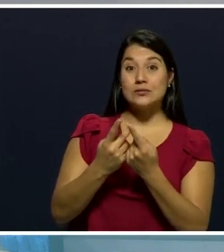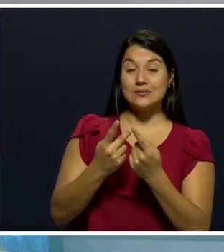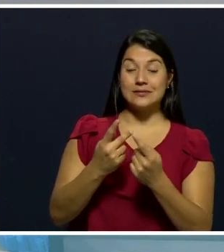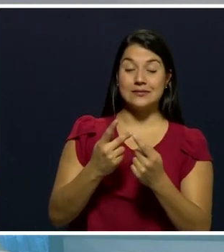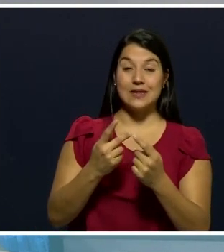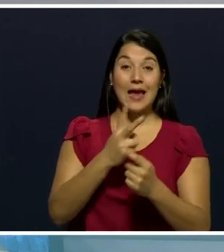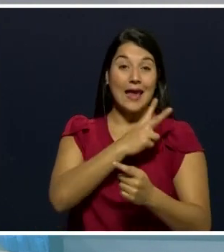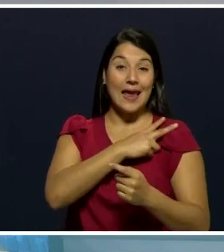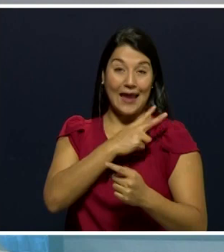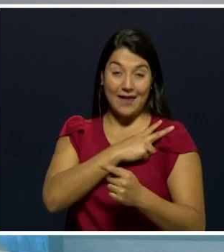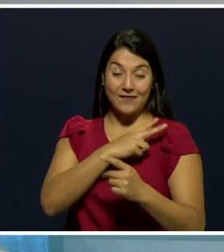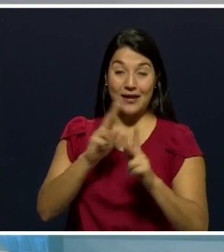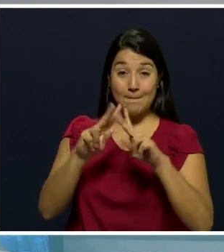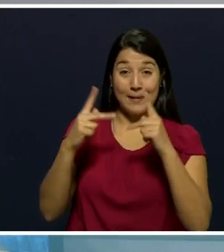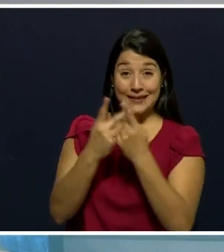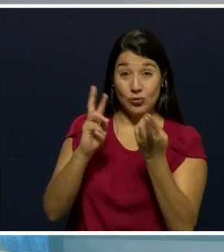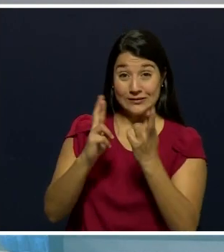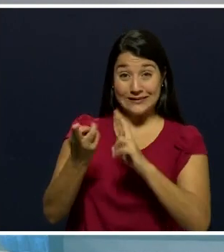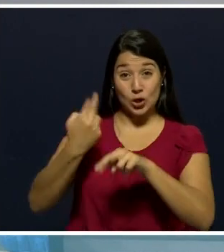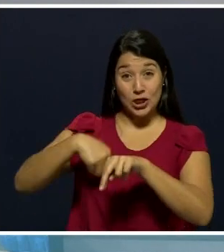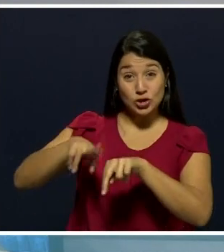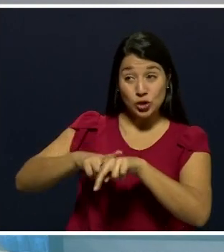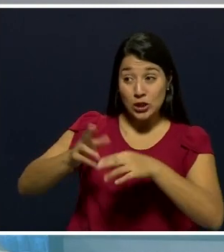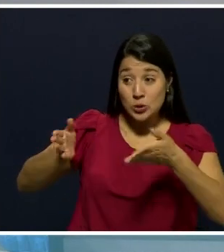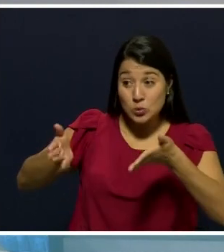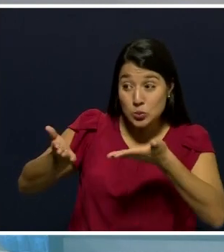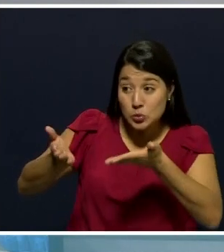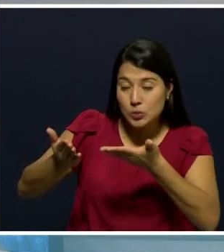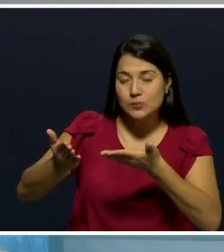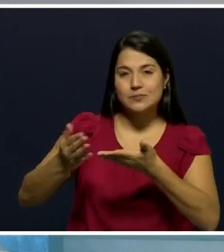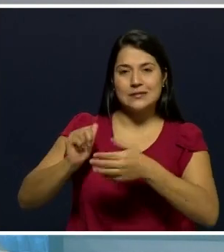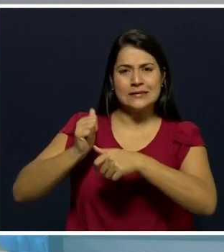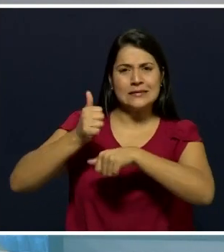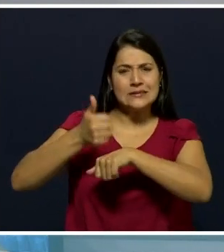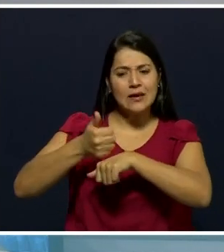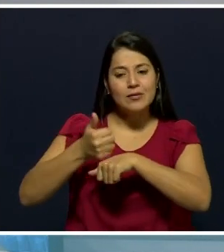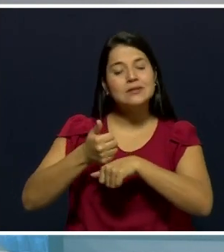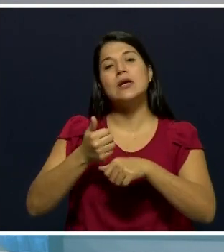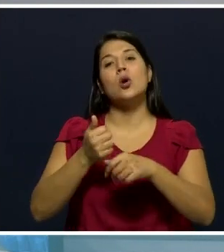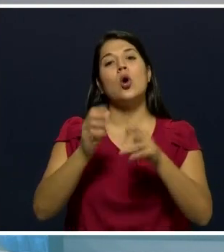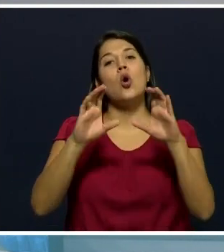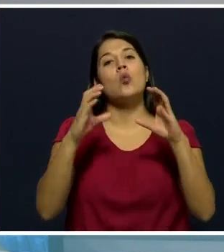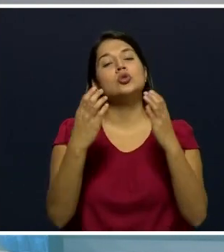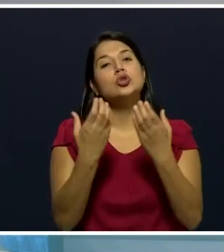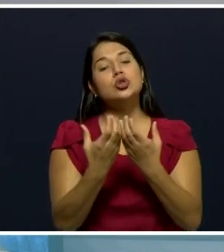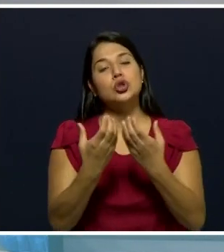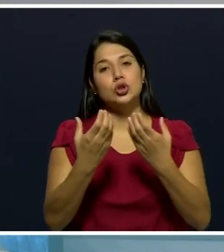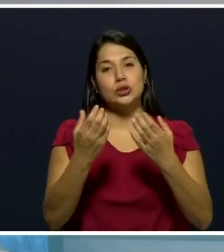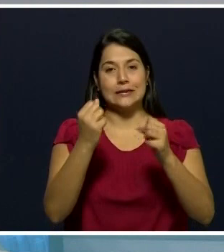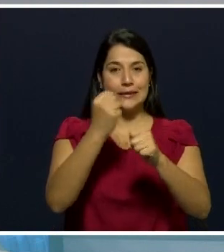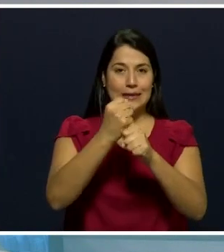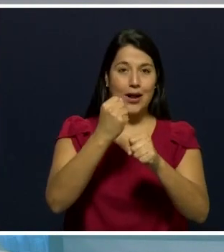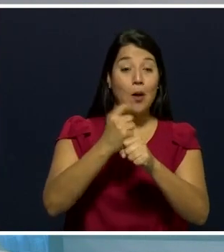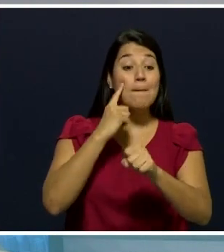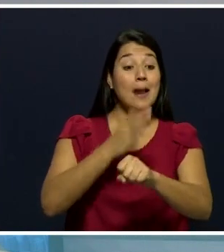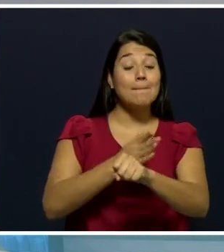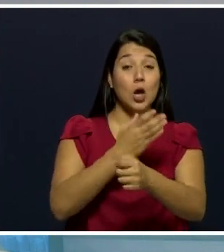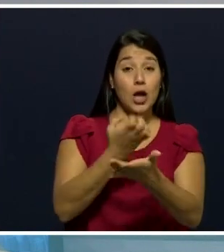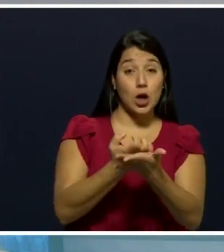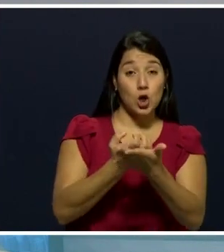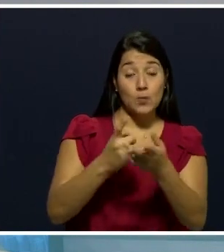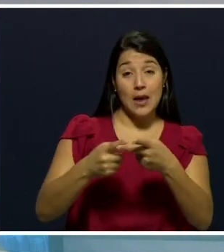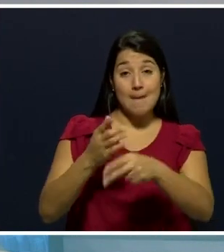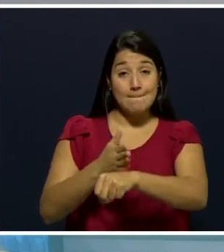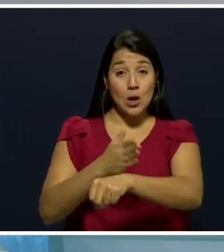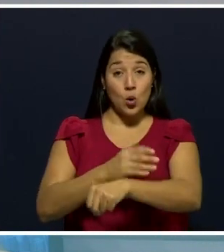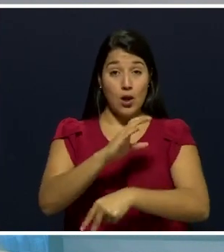se comprometieron a crear comisiones de trabajo para reactivar la economía, fortalecer la caja y reformar